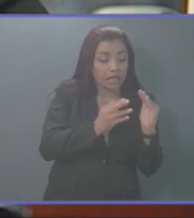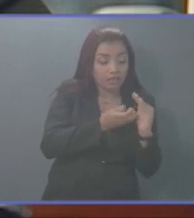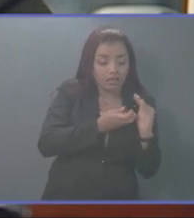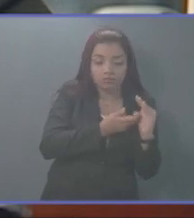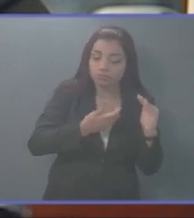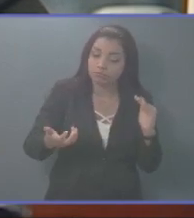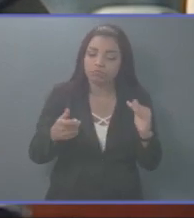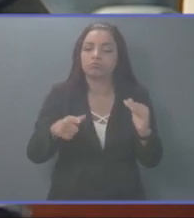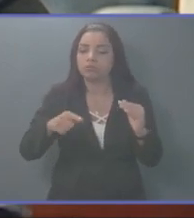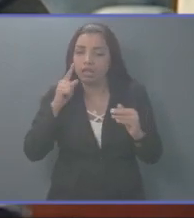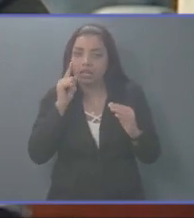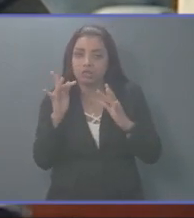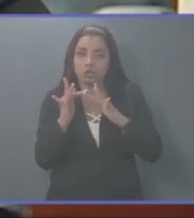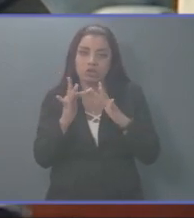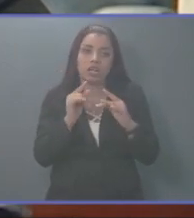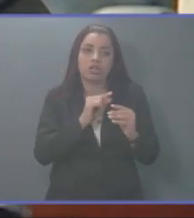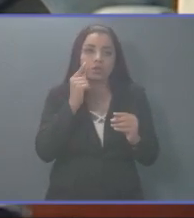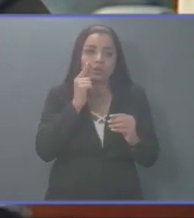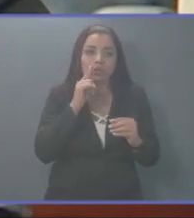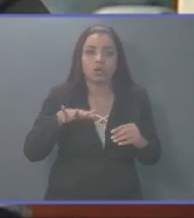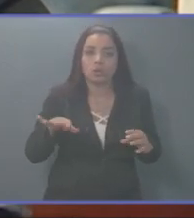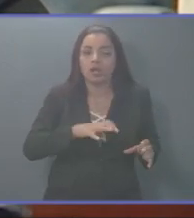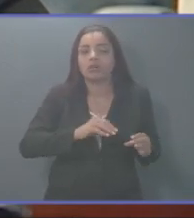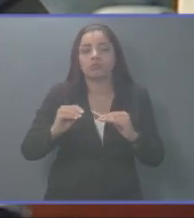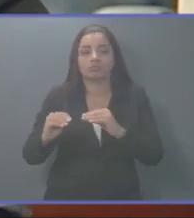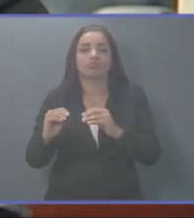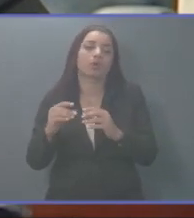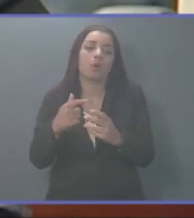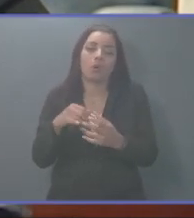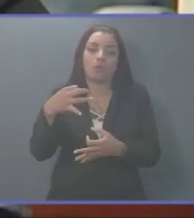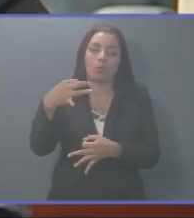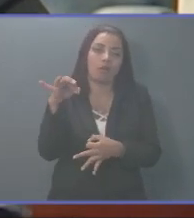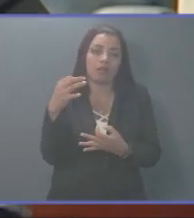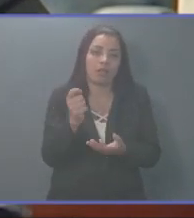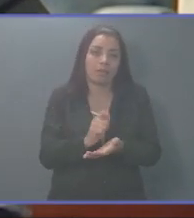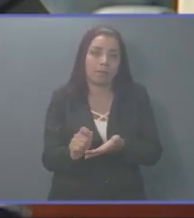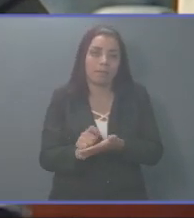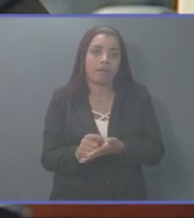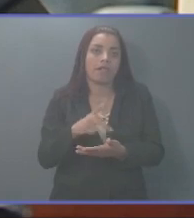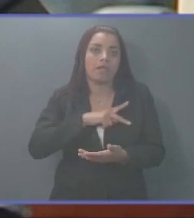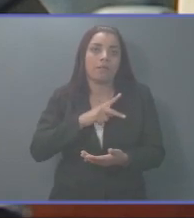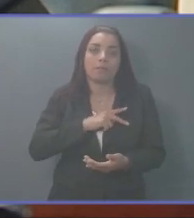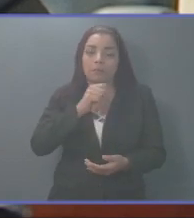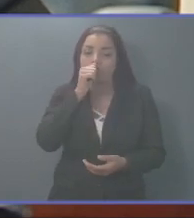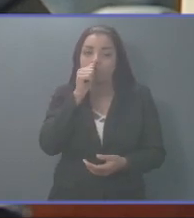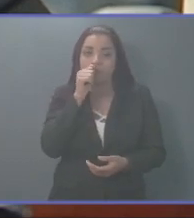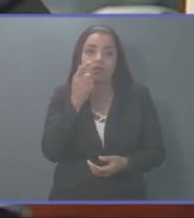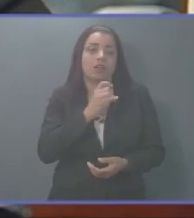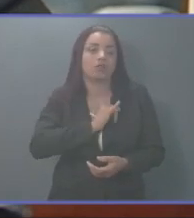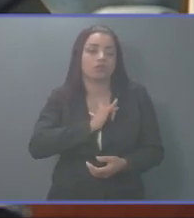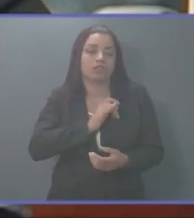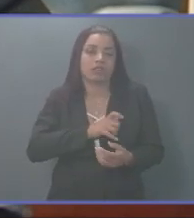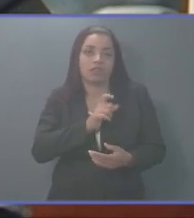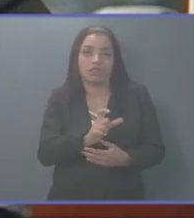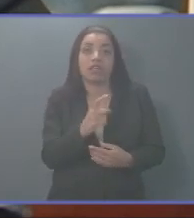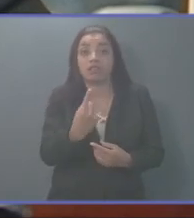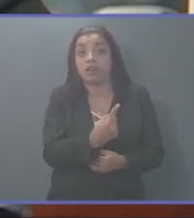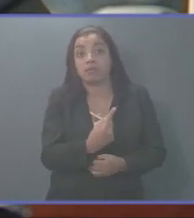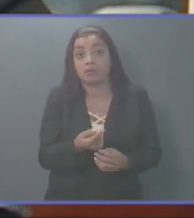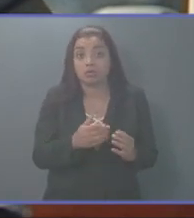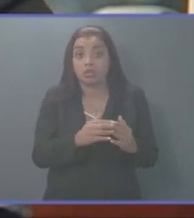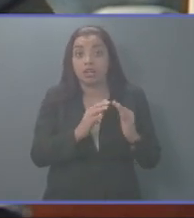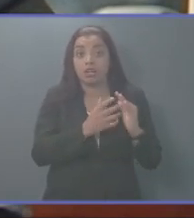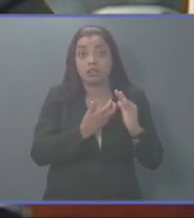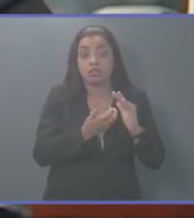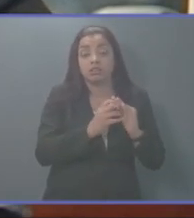Y gestionar la emisión de los documentos personales que sean necesarios para resguardar la identidad y el ejercicio de los derechos de las personas desplazadas